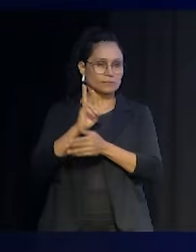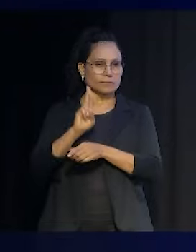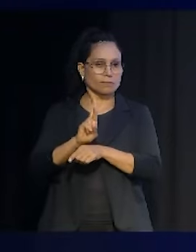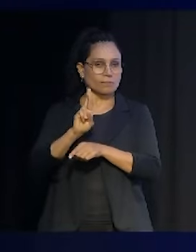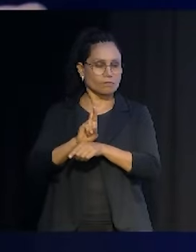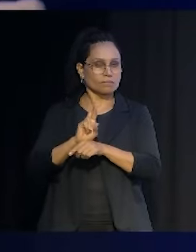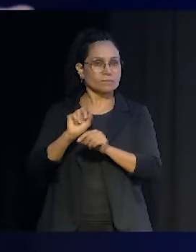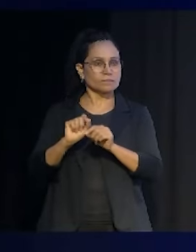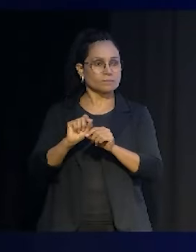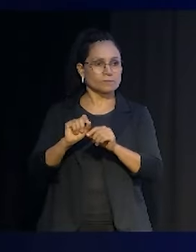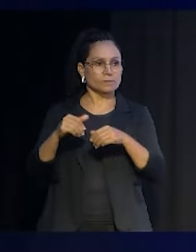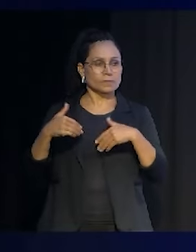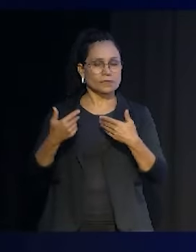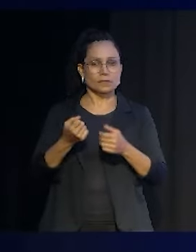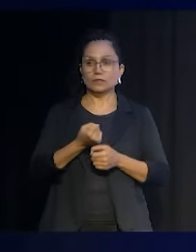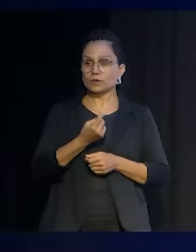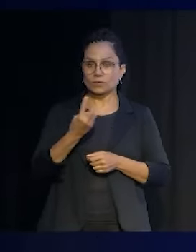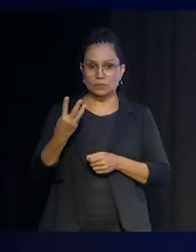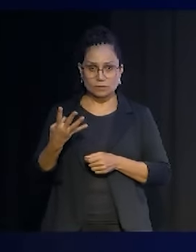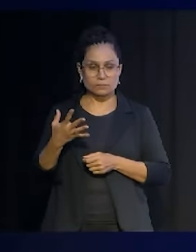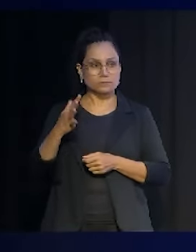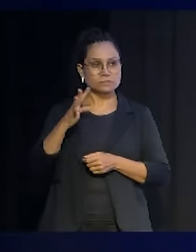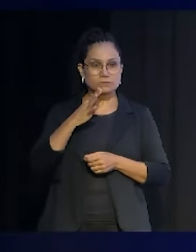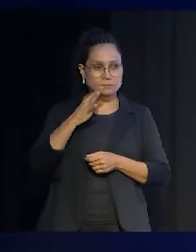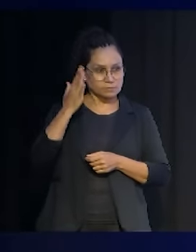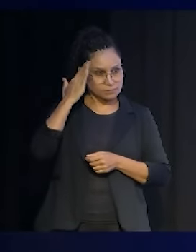y llegar a las reservas cambiales.